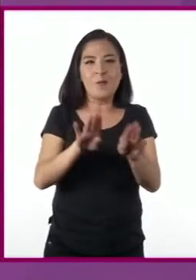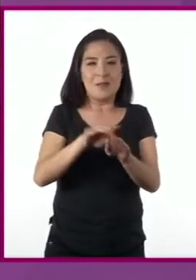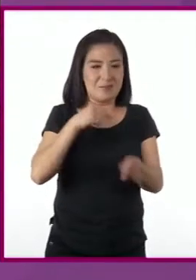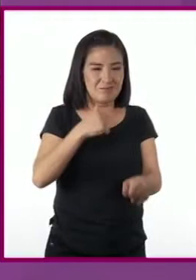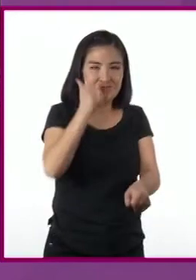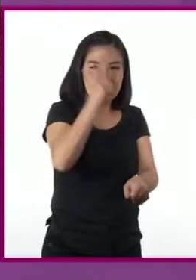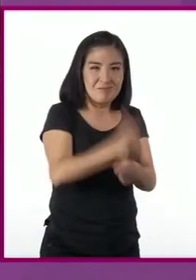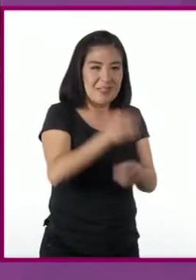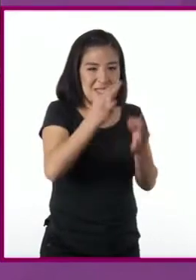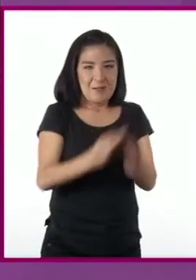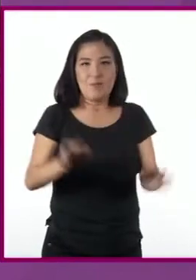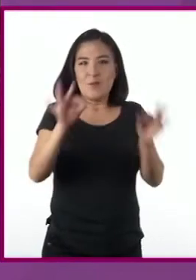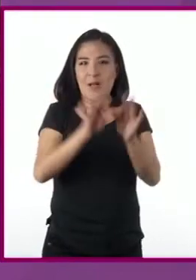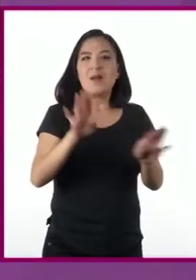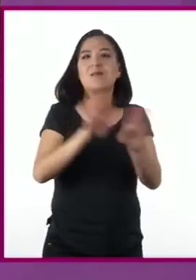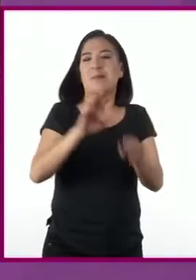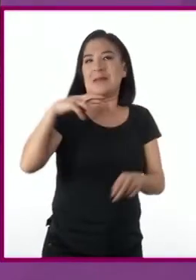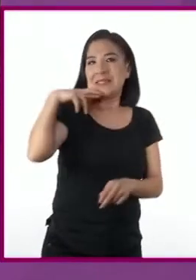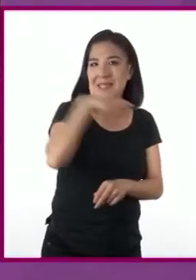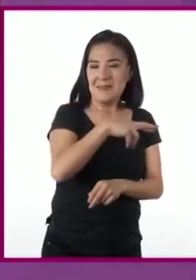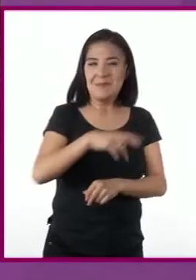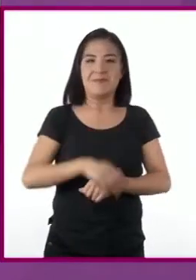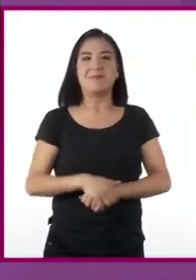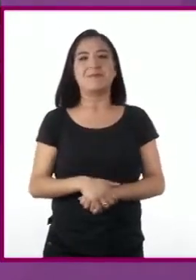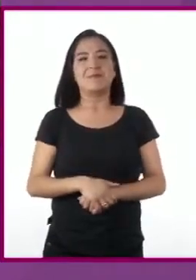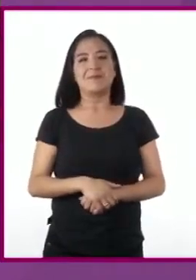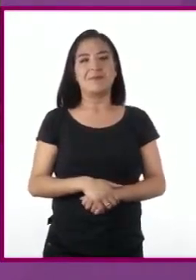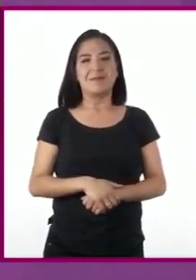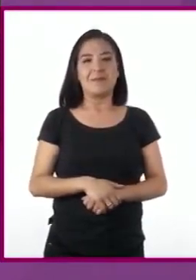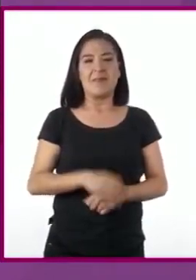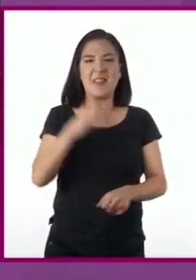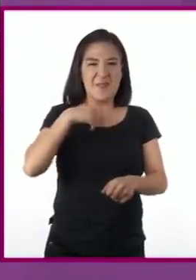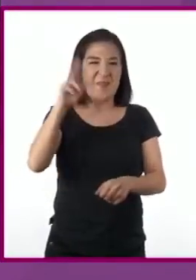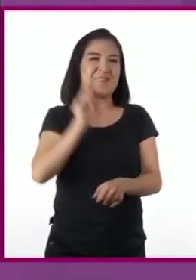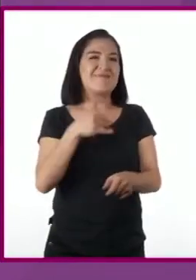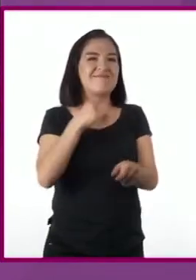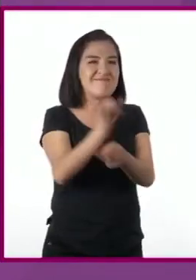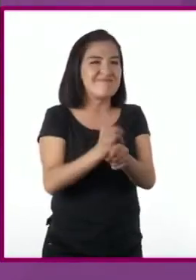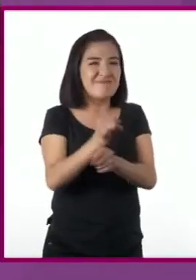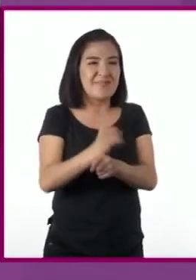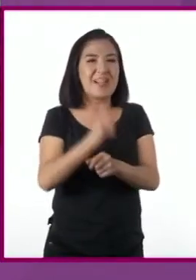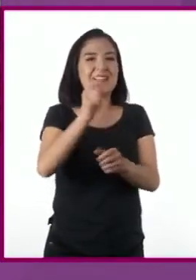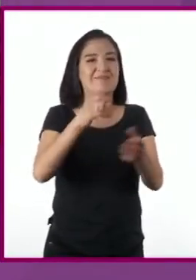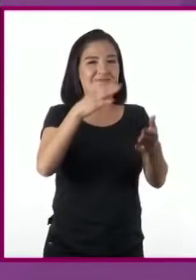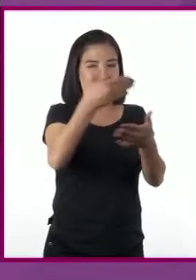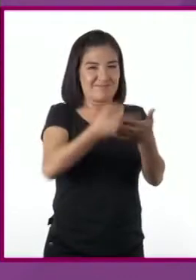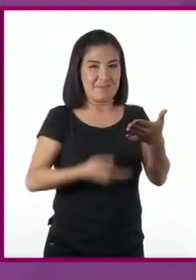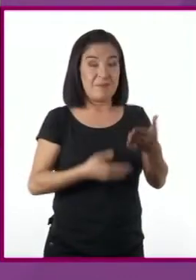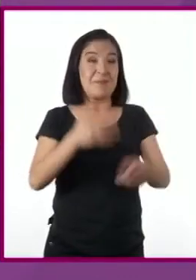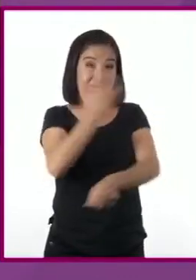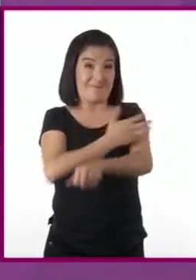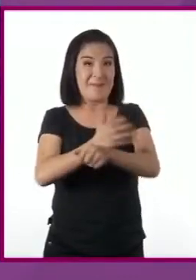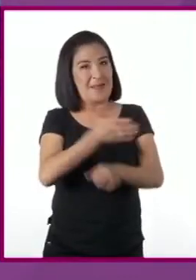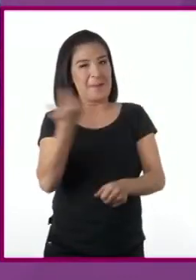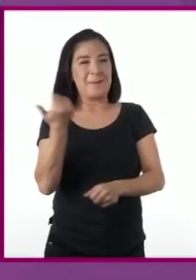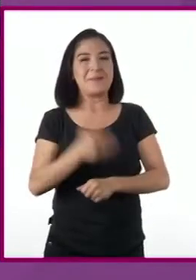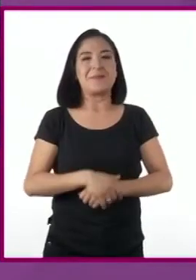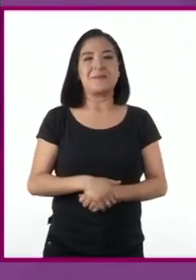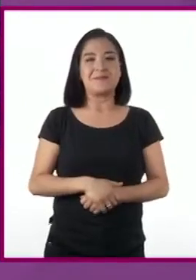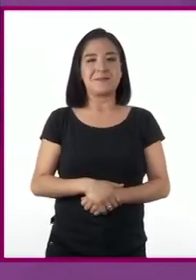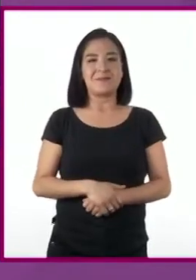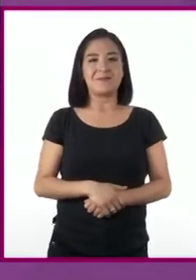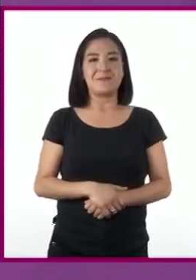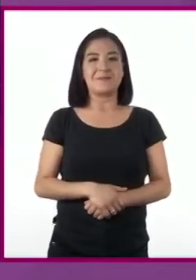información importante de manera más rápida. Voy a investigar sobre este tipo de documento. ¿Me acompañan?